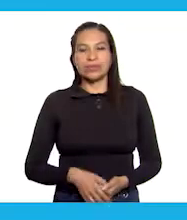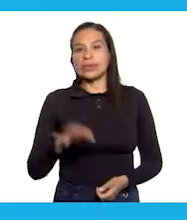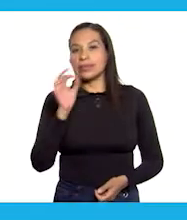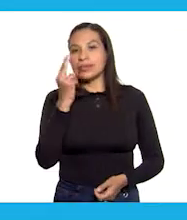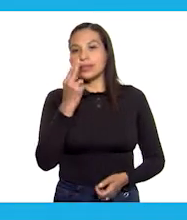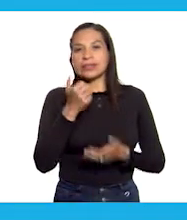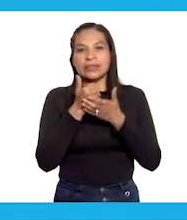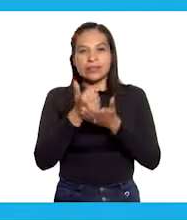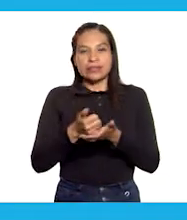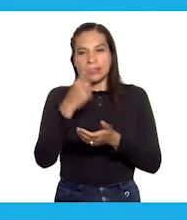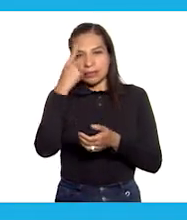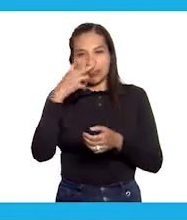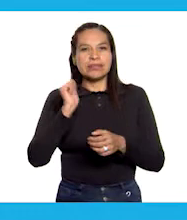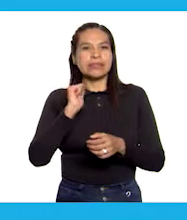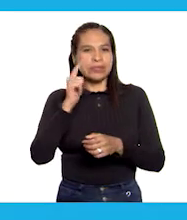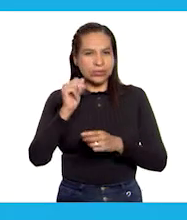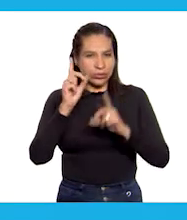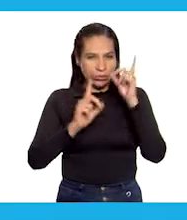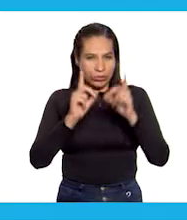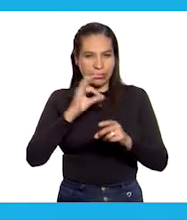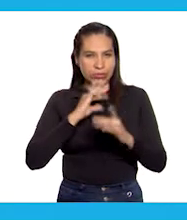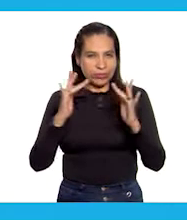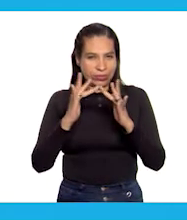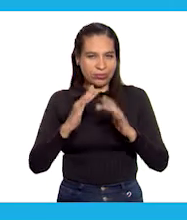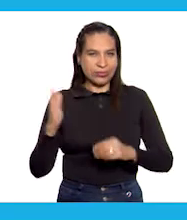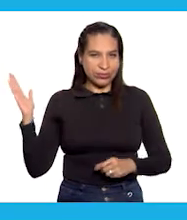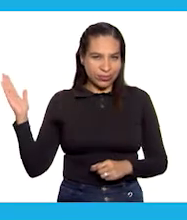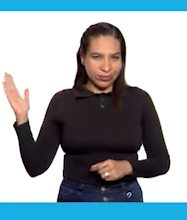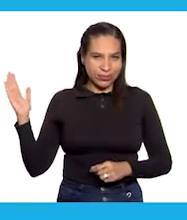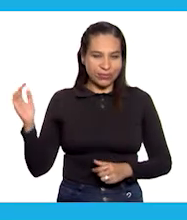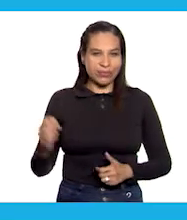Si necesitas ayuda para resolver tus dudas, contáctanos.